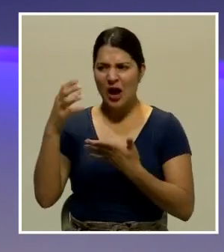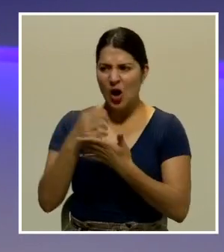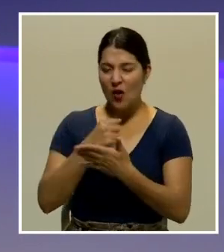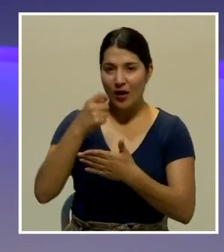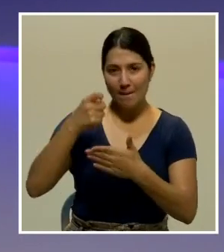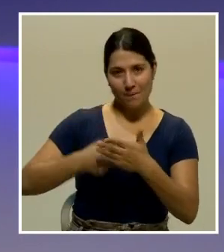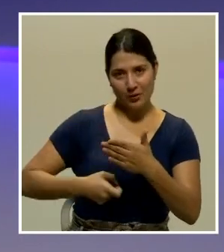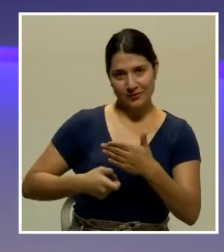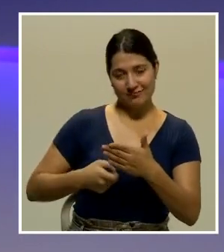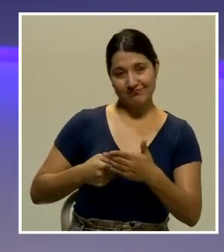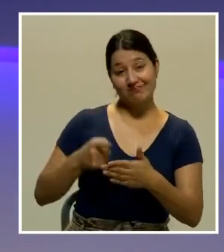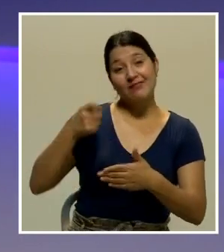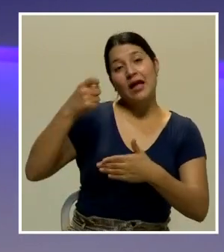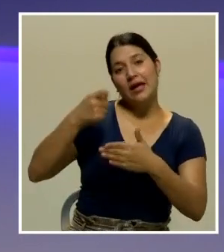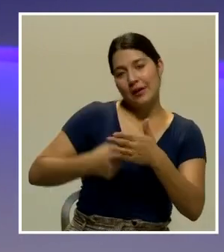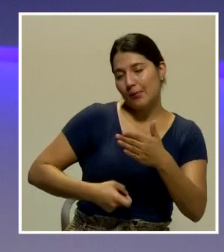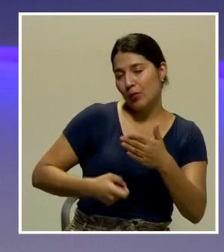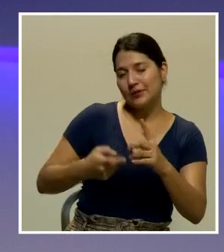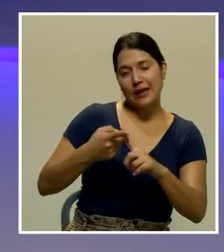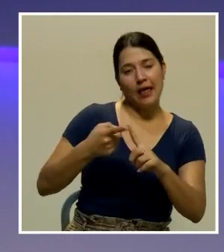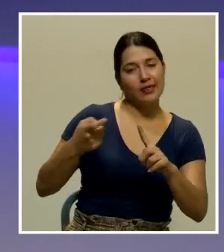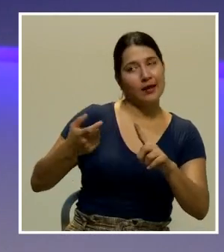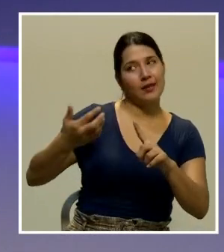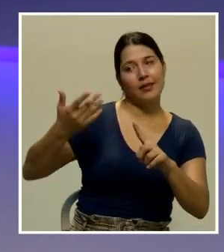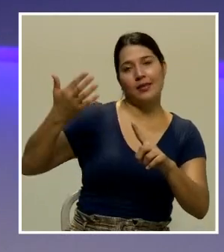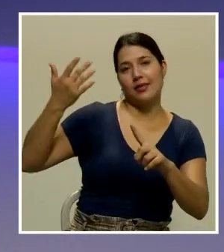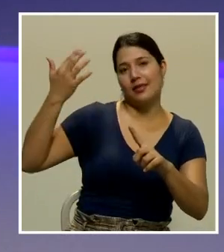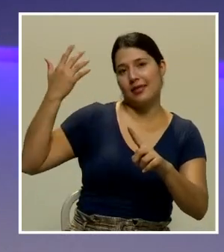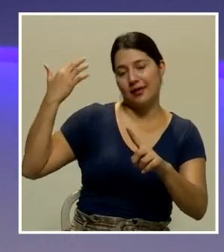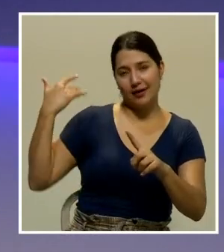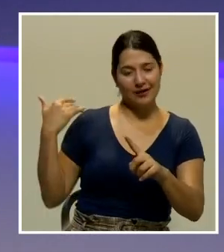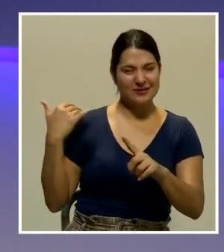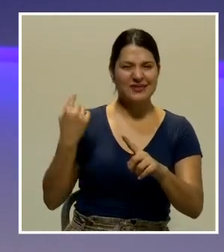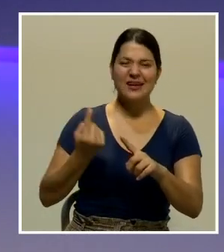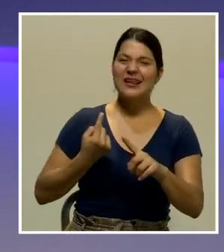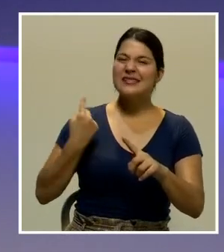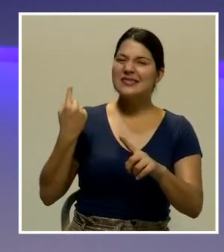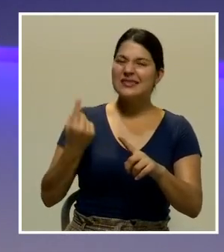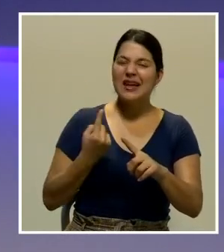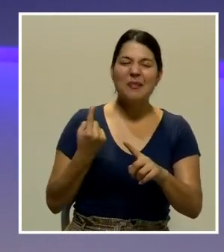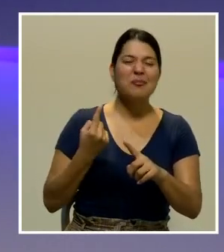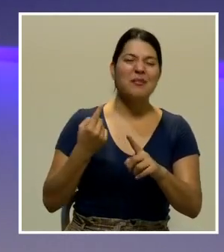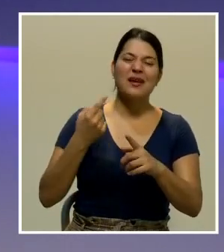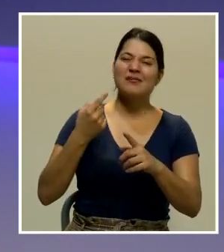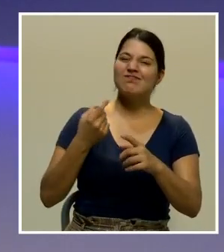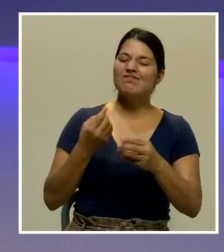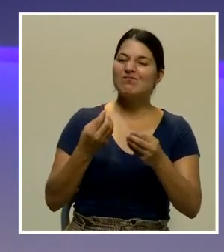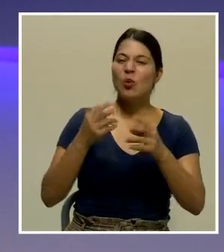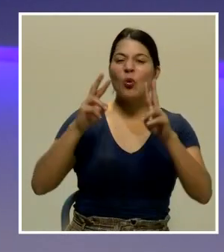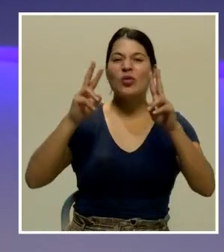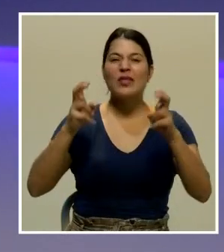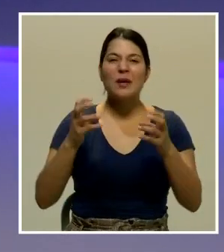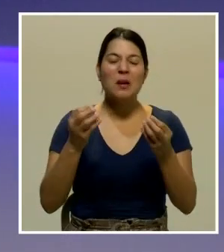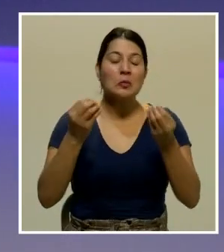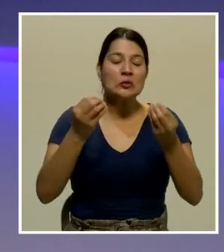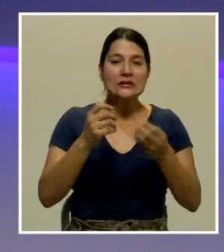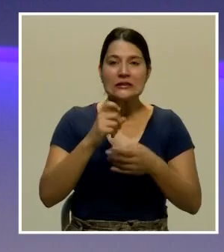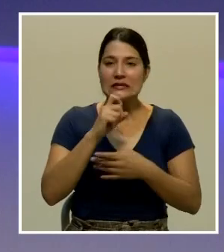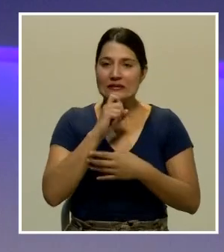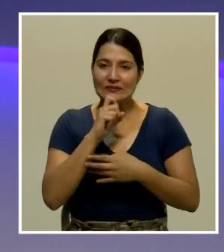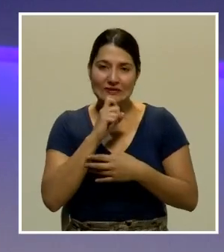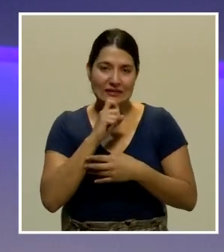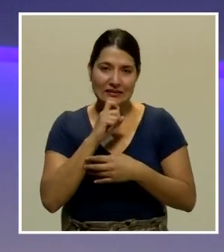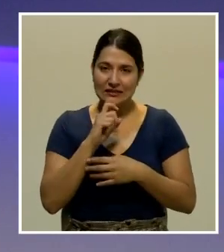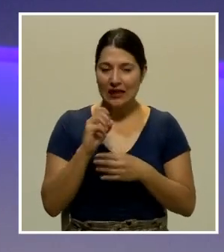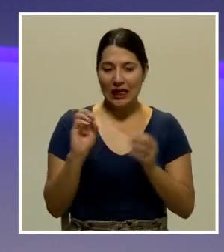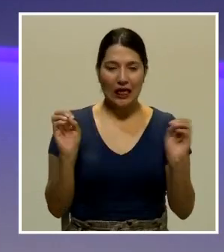los impuestos son, desde antes de la época de la colonia, un asunto profundamente impopular. A